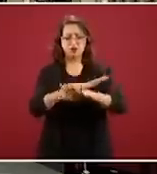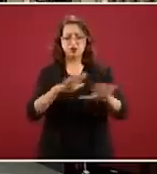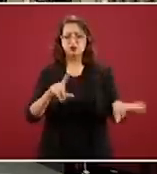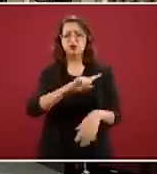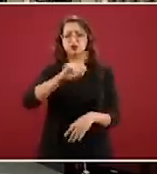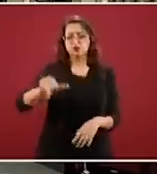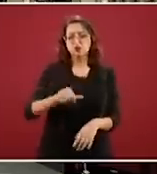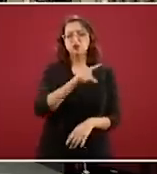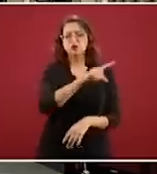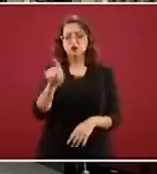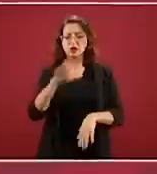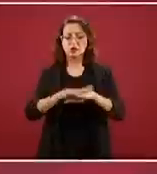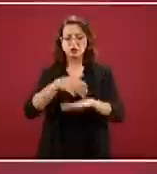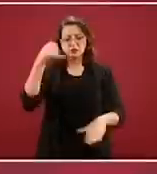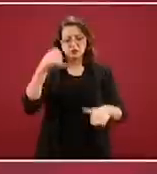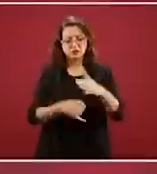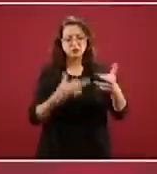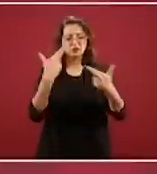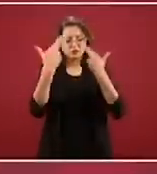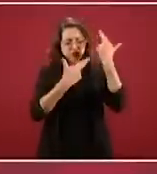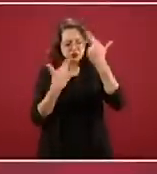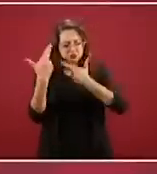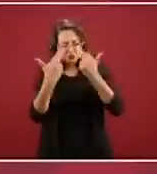tiempo de analizarla.